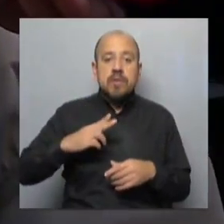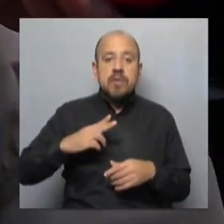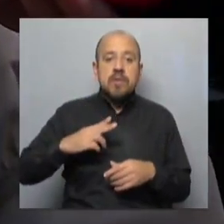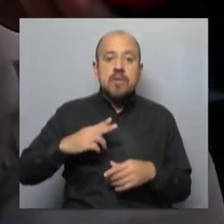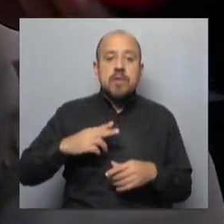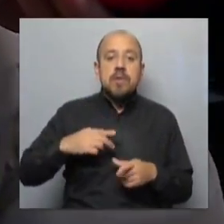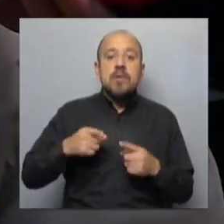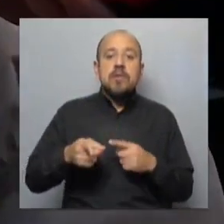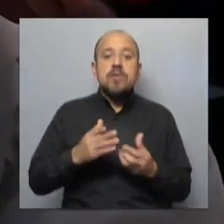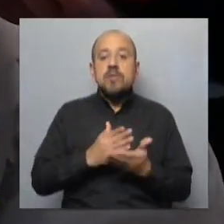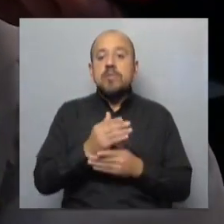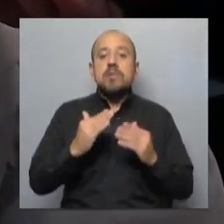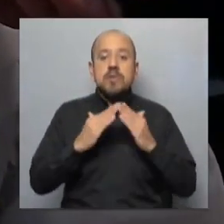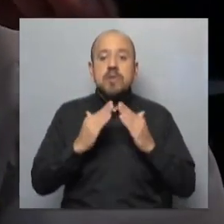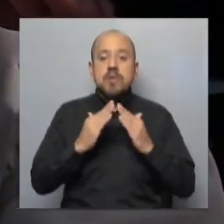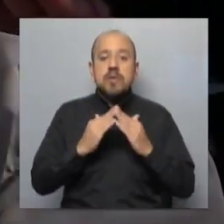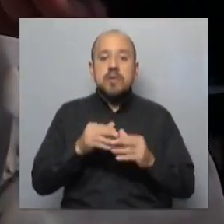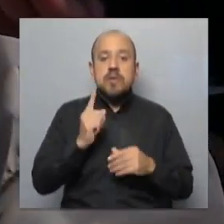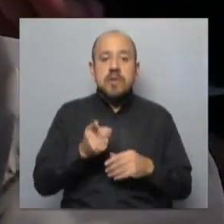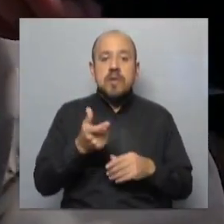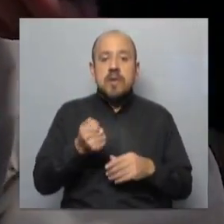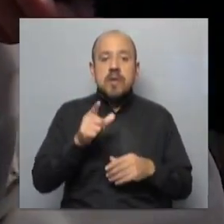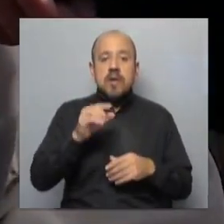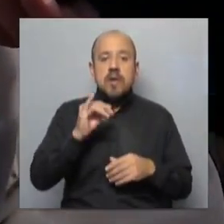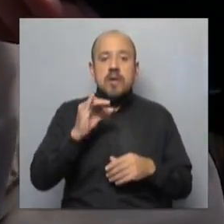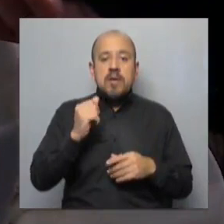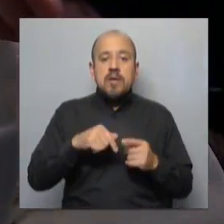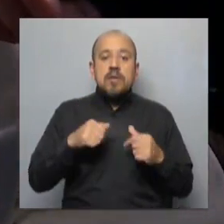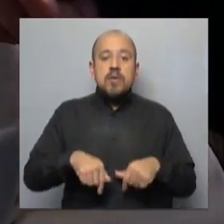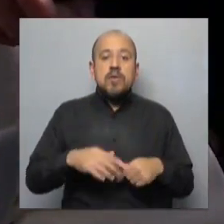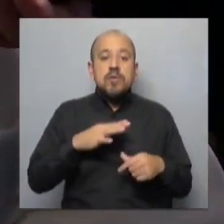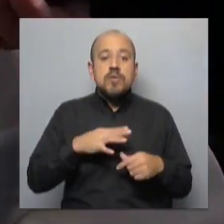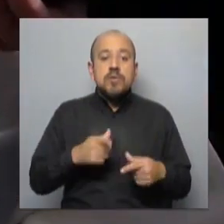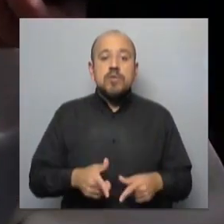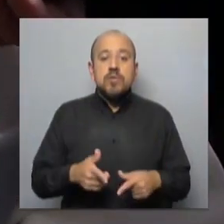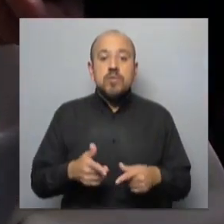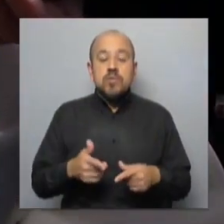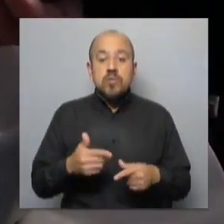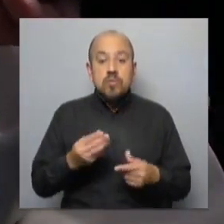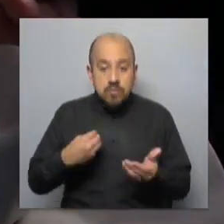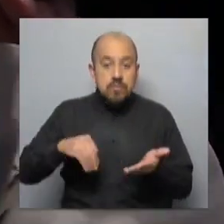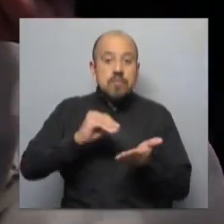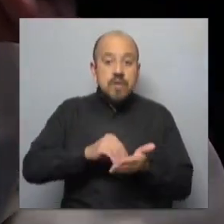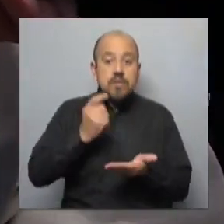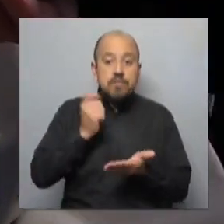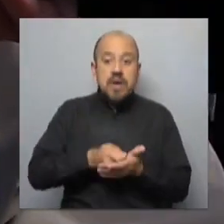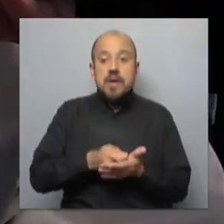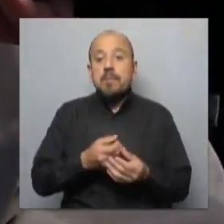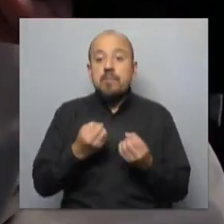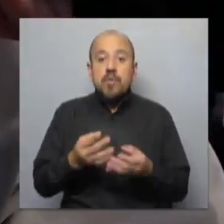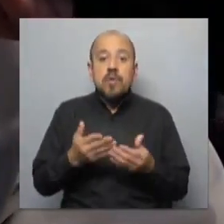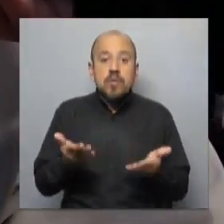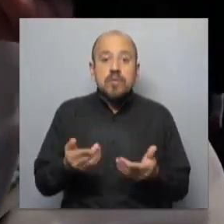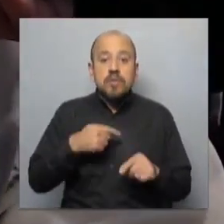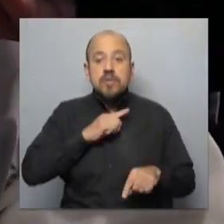que eso siempre caso galicia se hizo cargo de eso bueno hoy tendríamos que enfrentar un costo más porque nadie los que